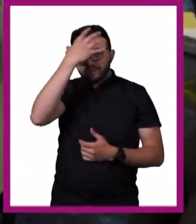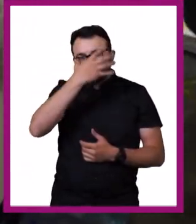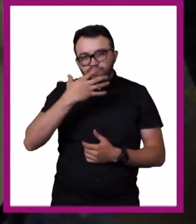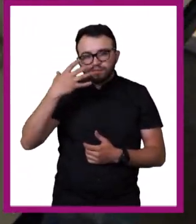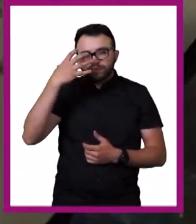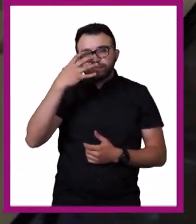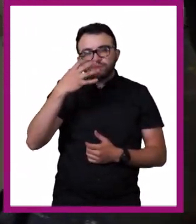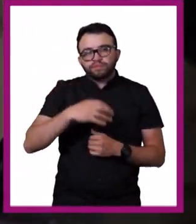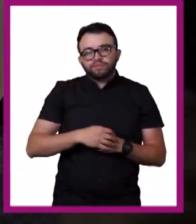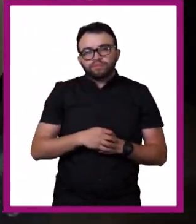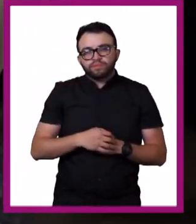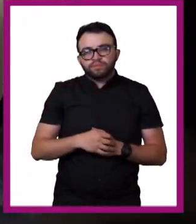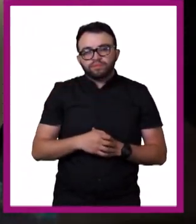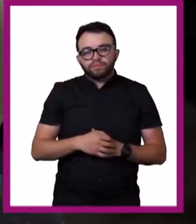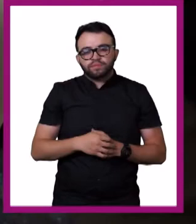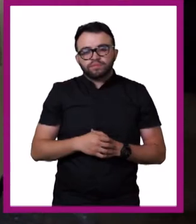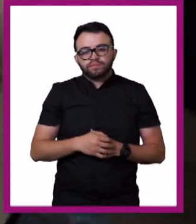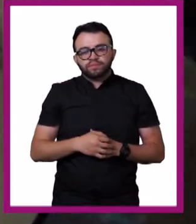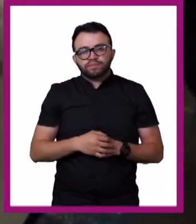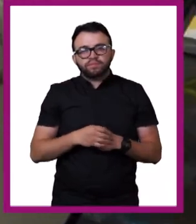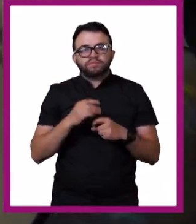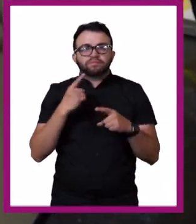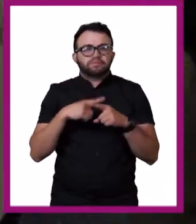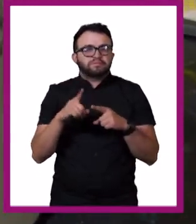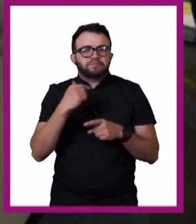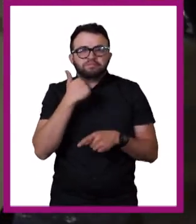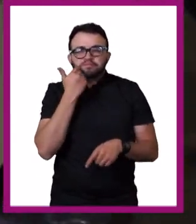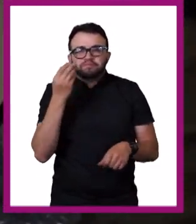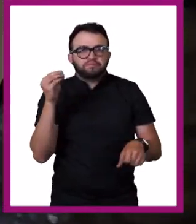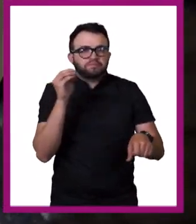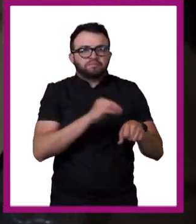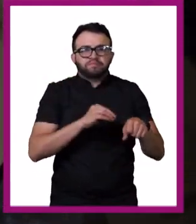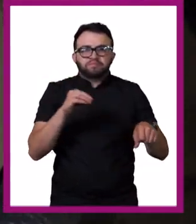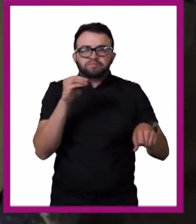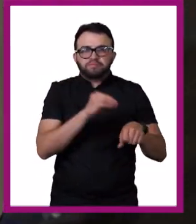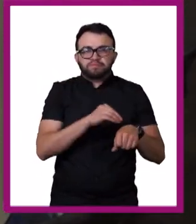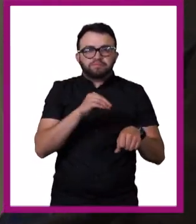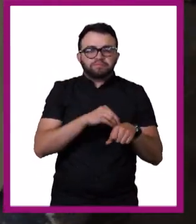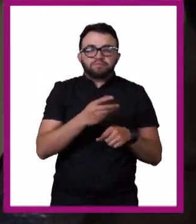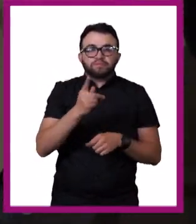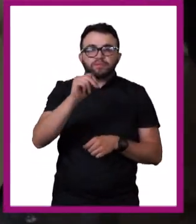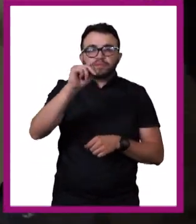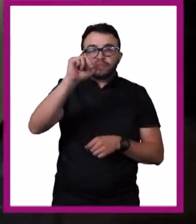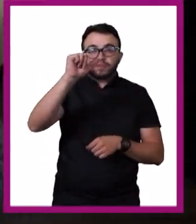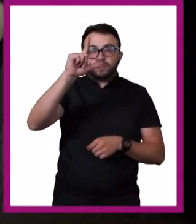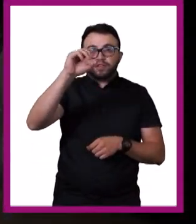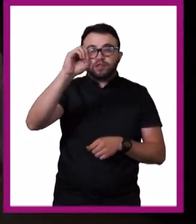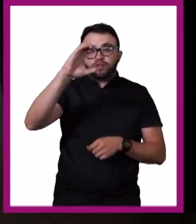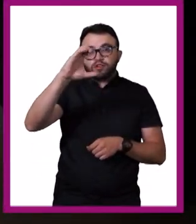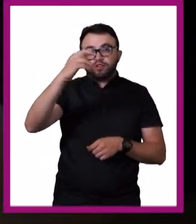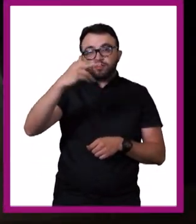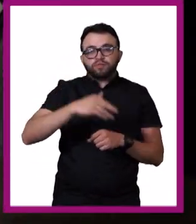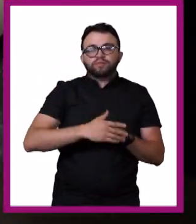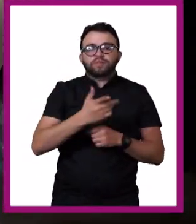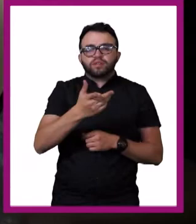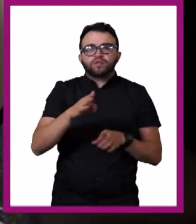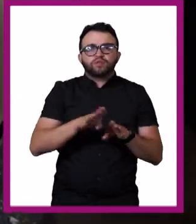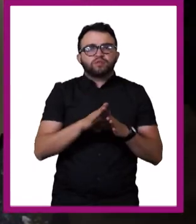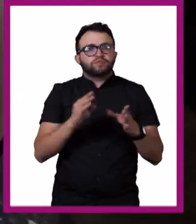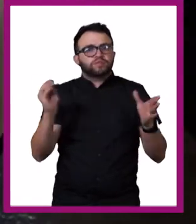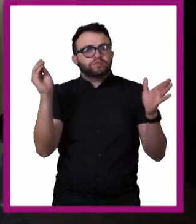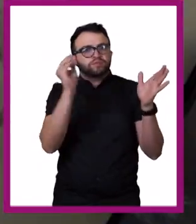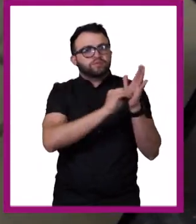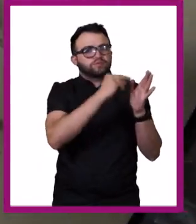cabeza. Tiene como su bigotito. Sí, Tlaloc era representado